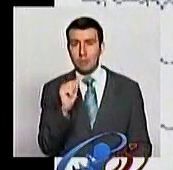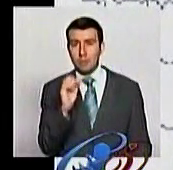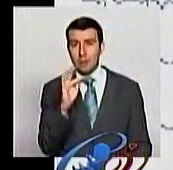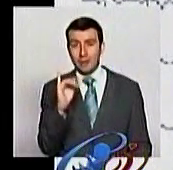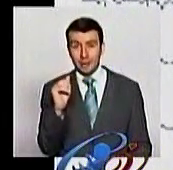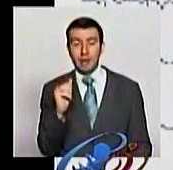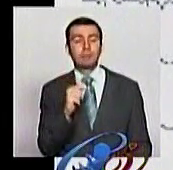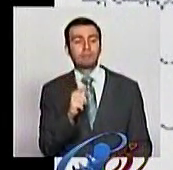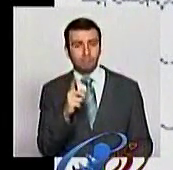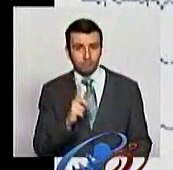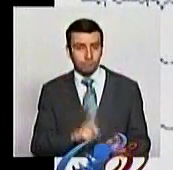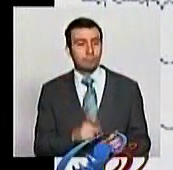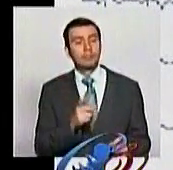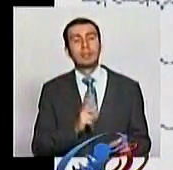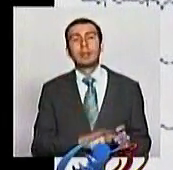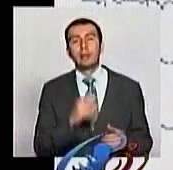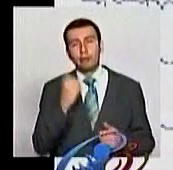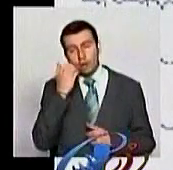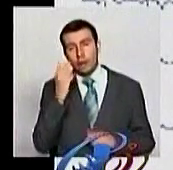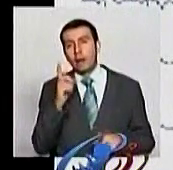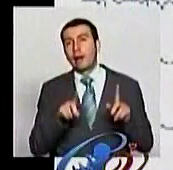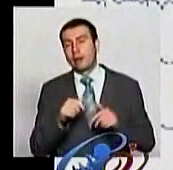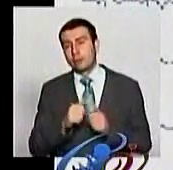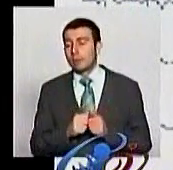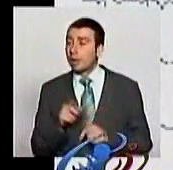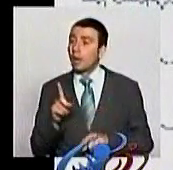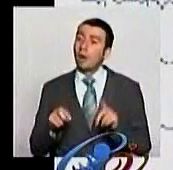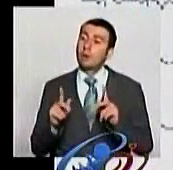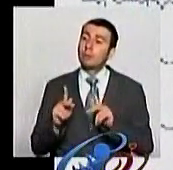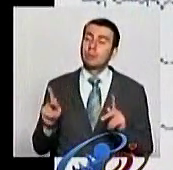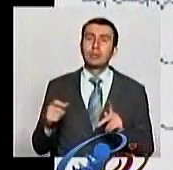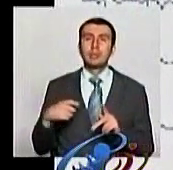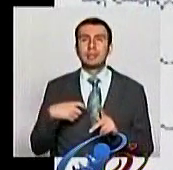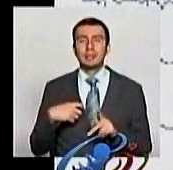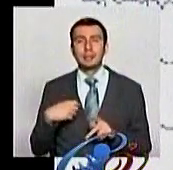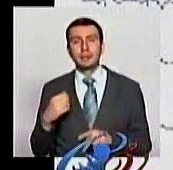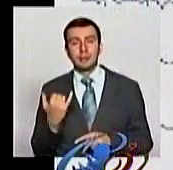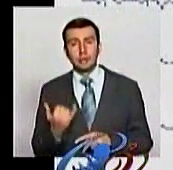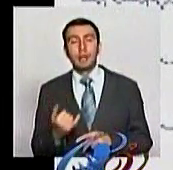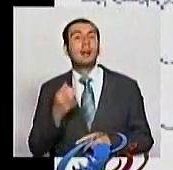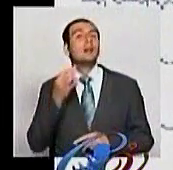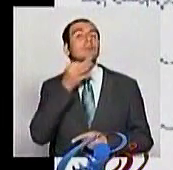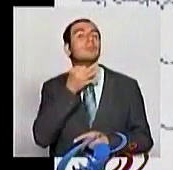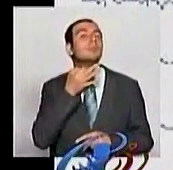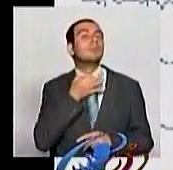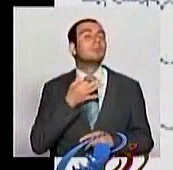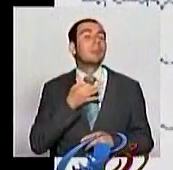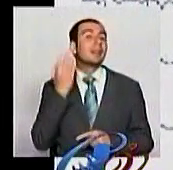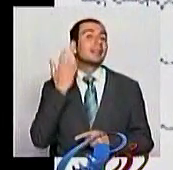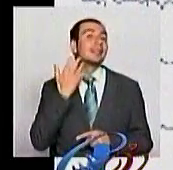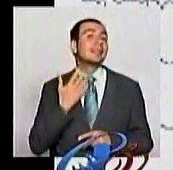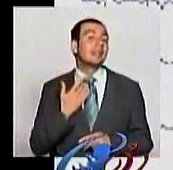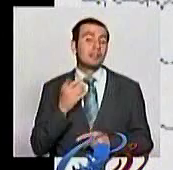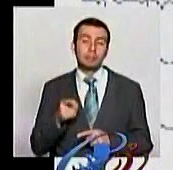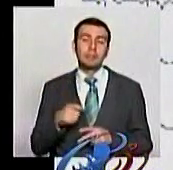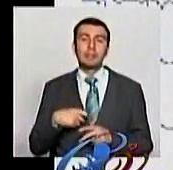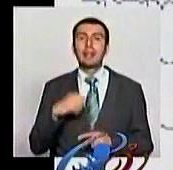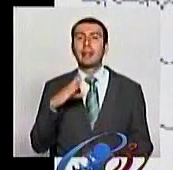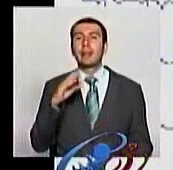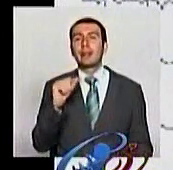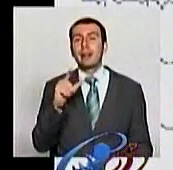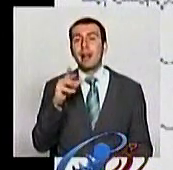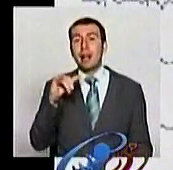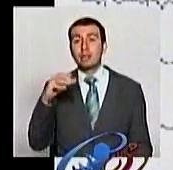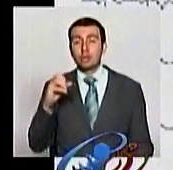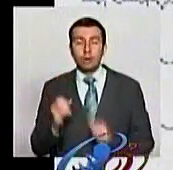aumentado. Algunos que tienen, por ejemplo, calcio en la aorta, también tienden a presentar